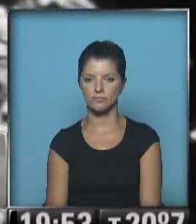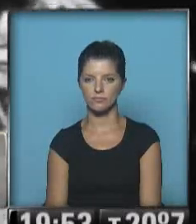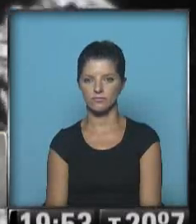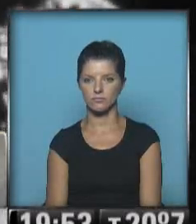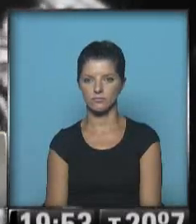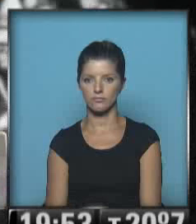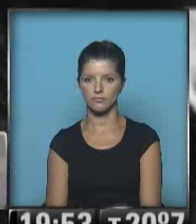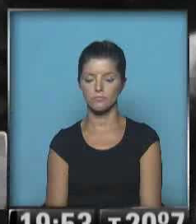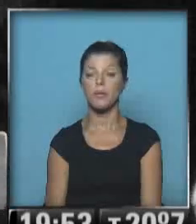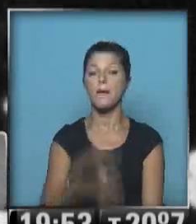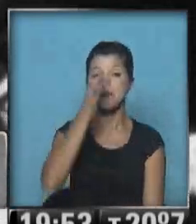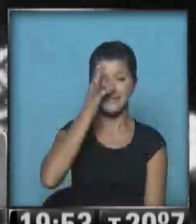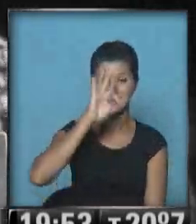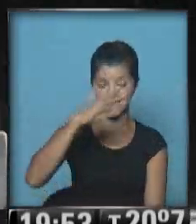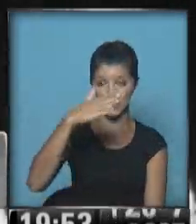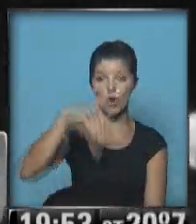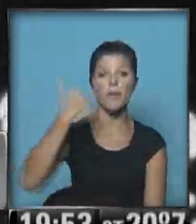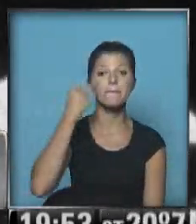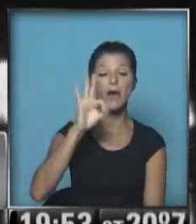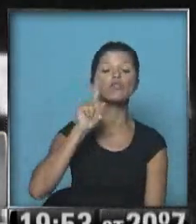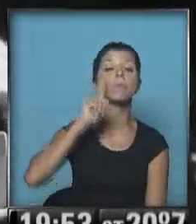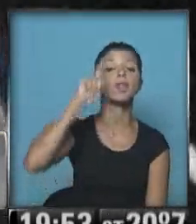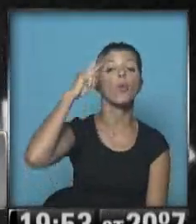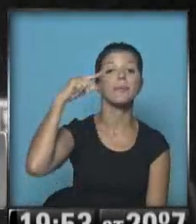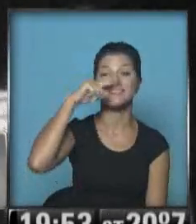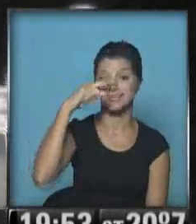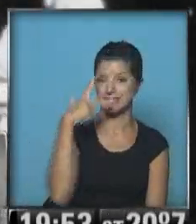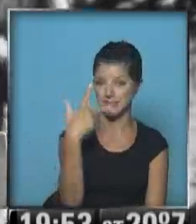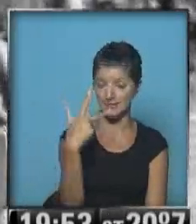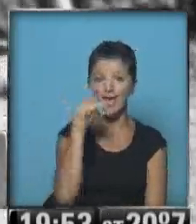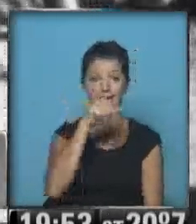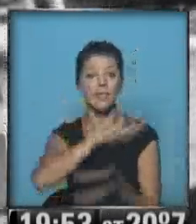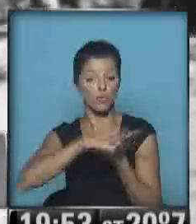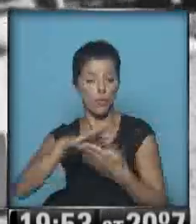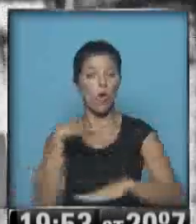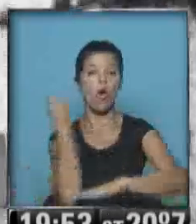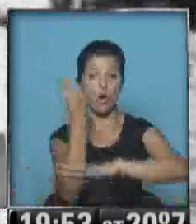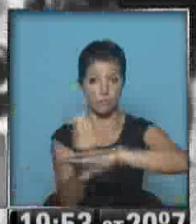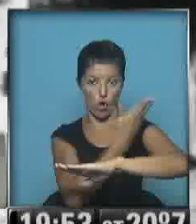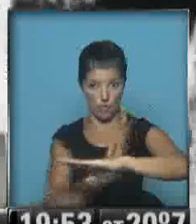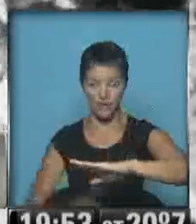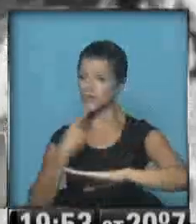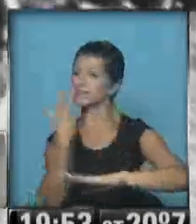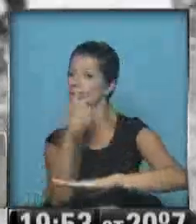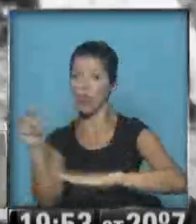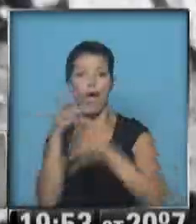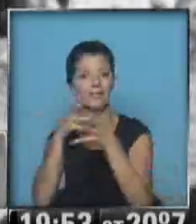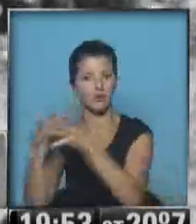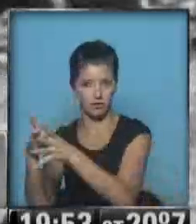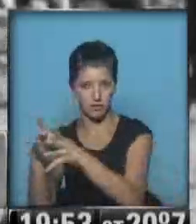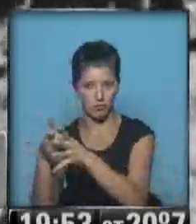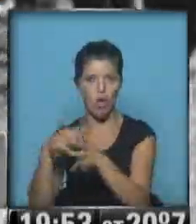continente 25 de mayo de 1973 este nuevo gobierno condona al terrorismo e irrumpe